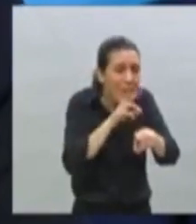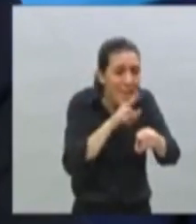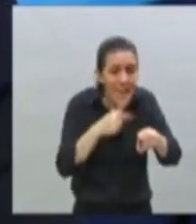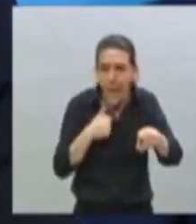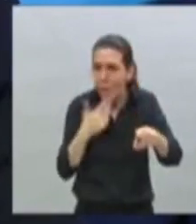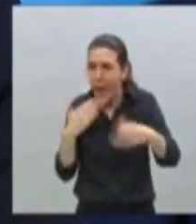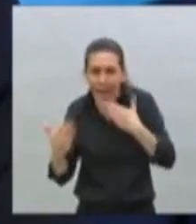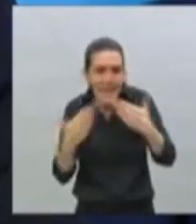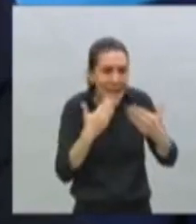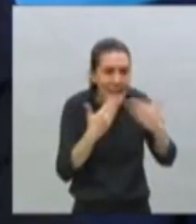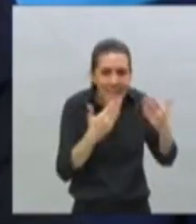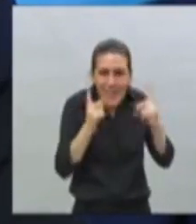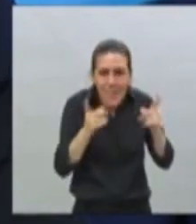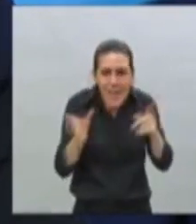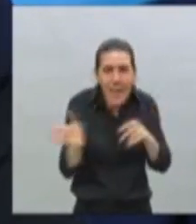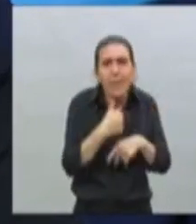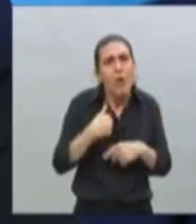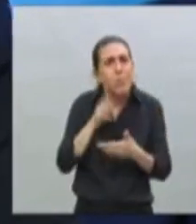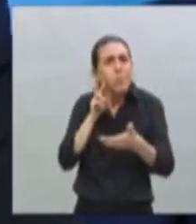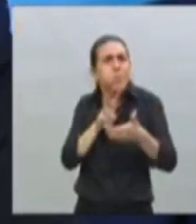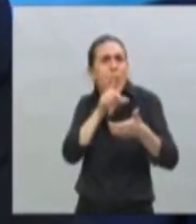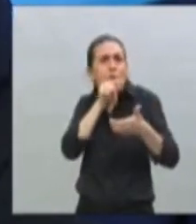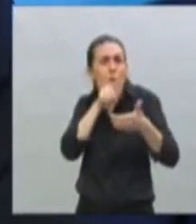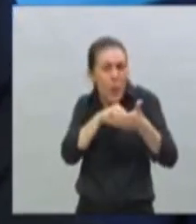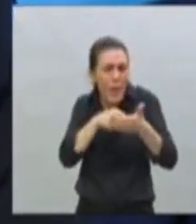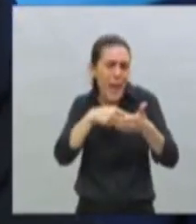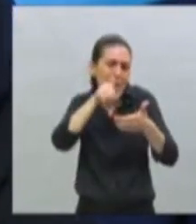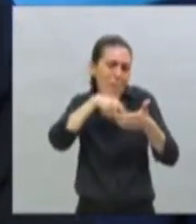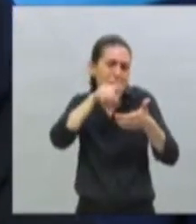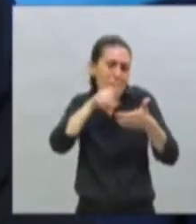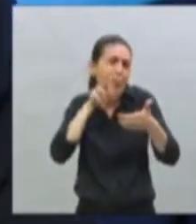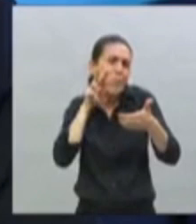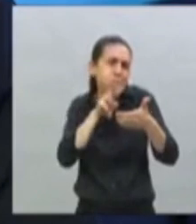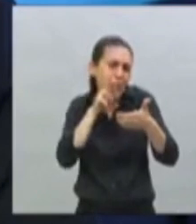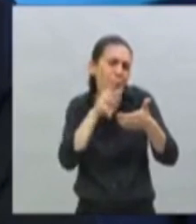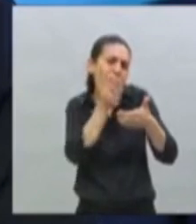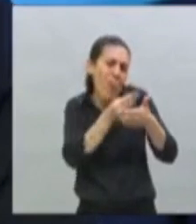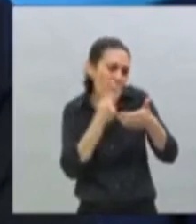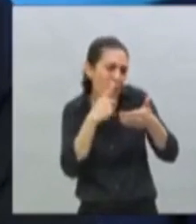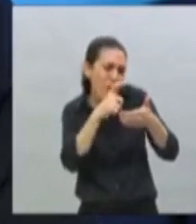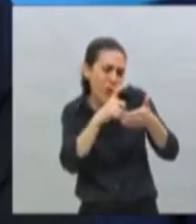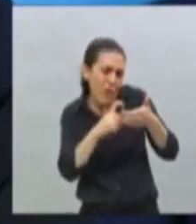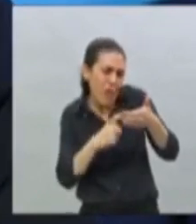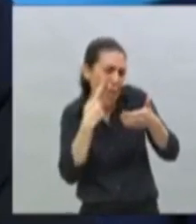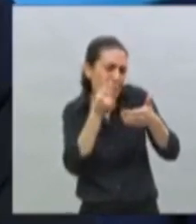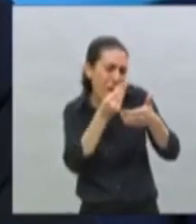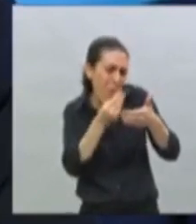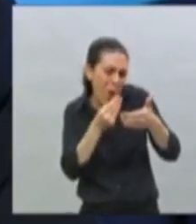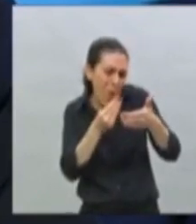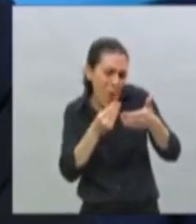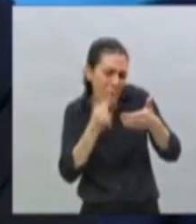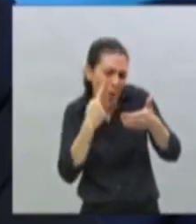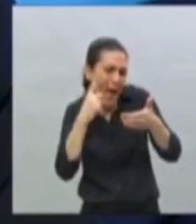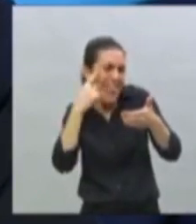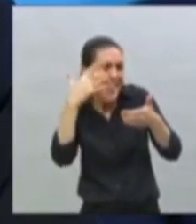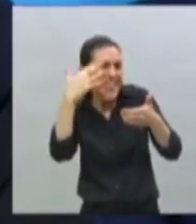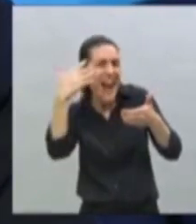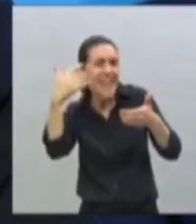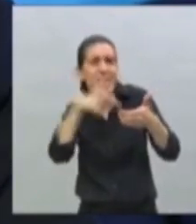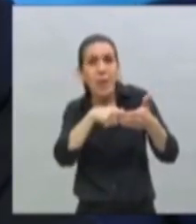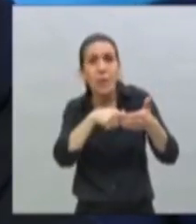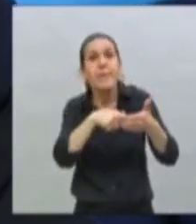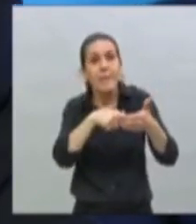tiempo, como lo vi en Twitter, en las redes sociales, dibujando, haciendo cosas para pasar el tiempo, para matar el tiempo.